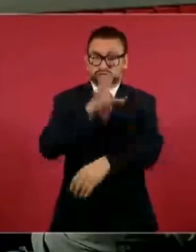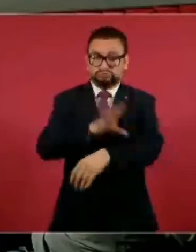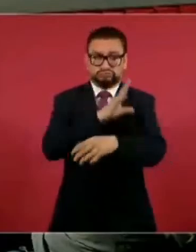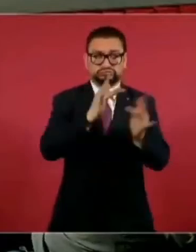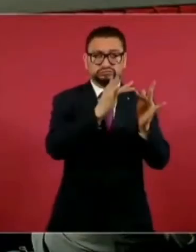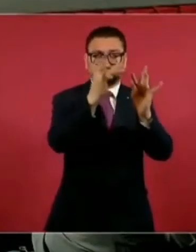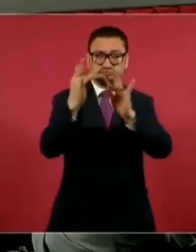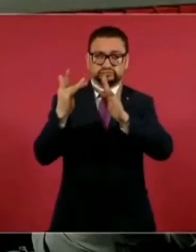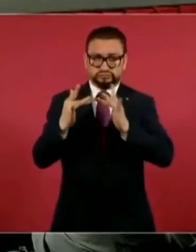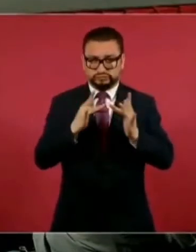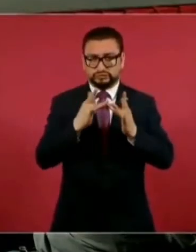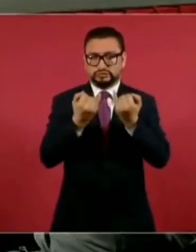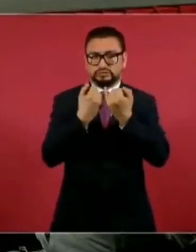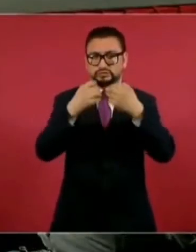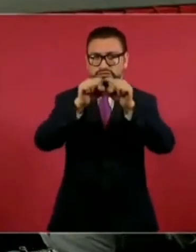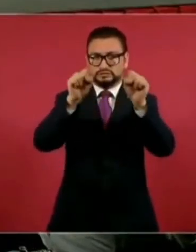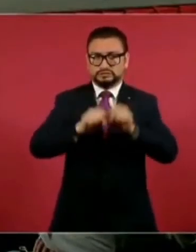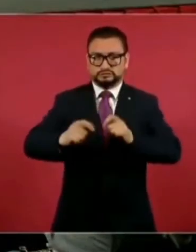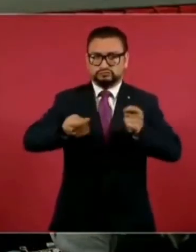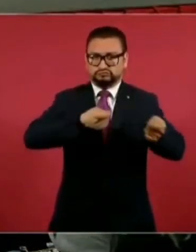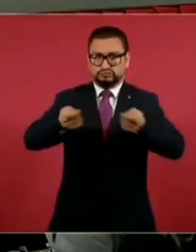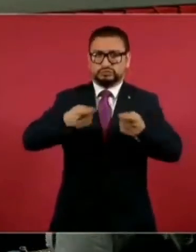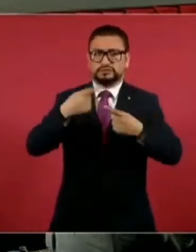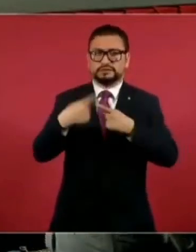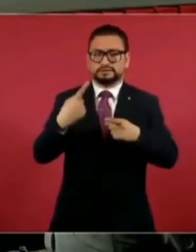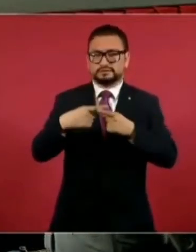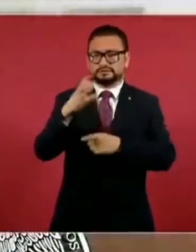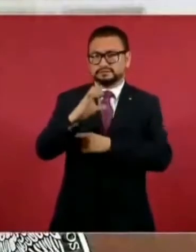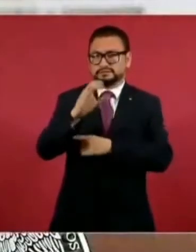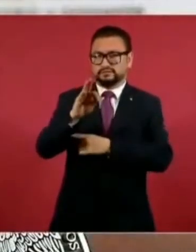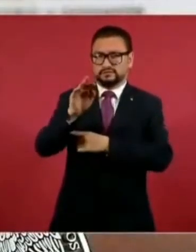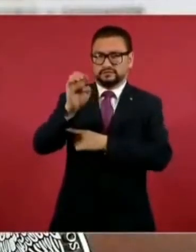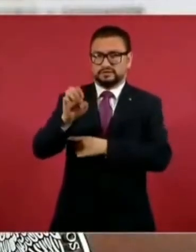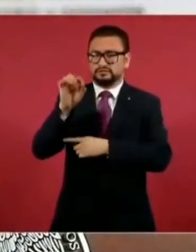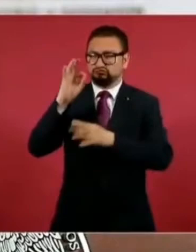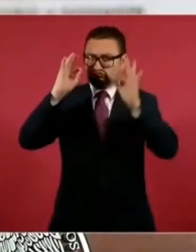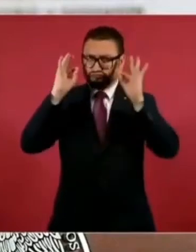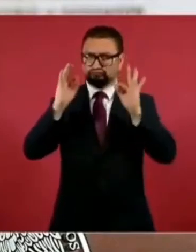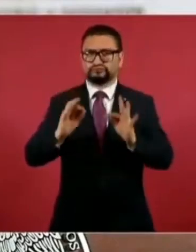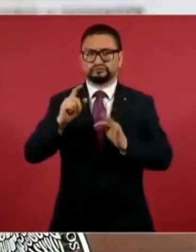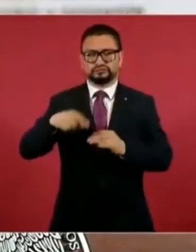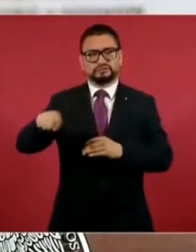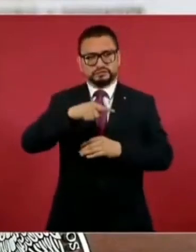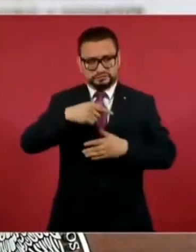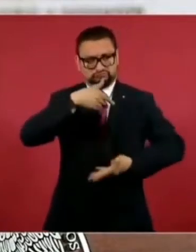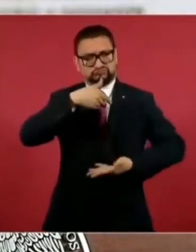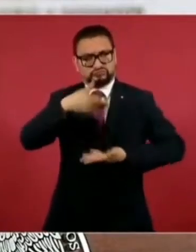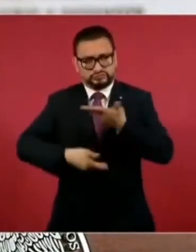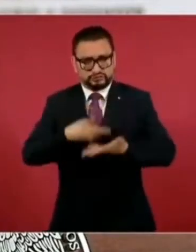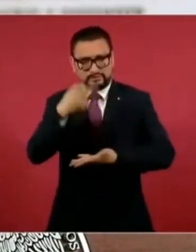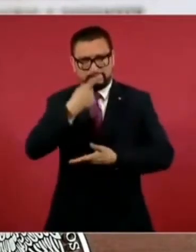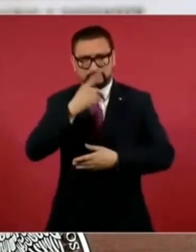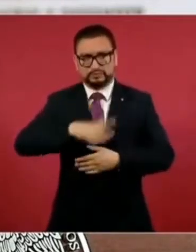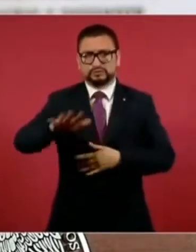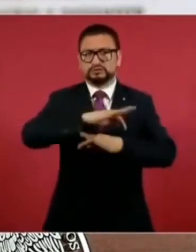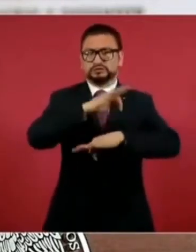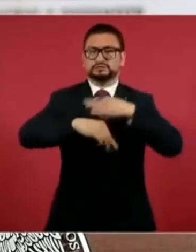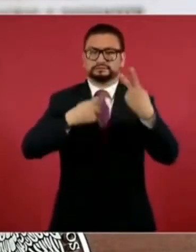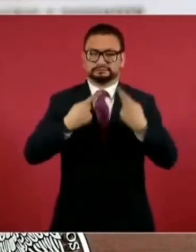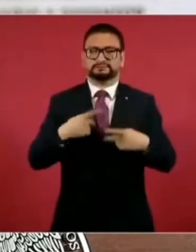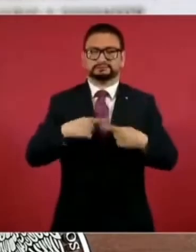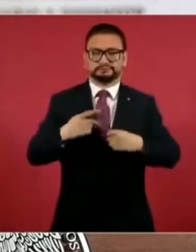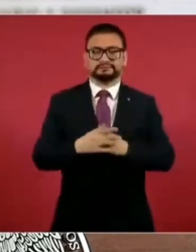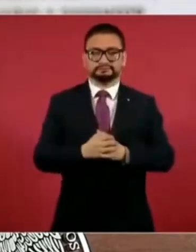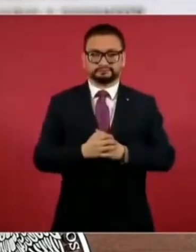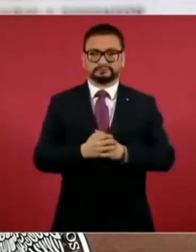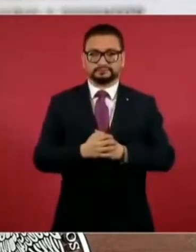operación del sistema bajo la CFE con una auténtica orientación de servicio público. Para